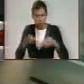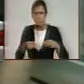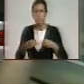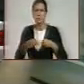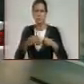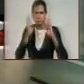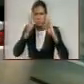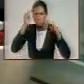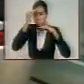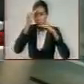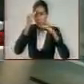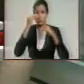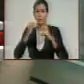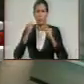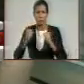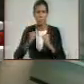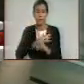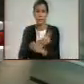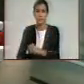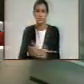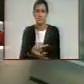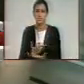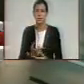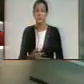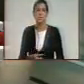asumir con mucha fuerza